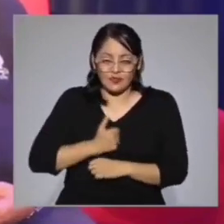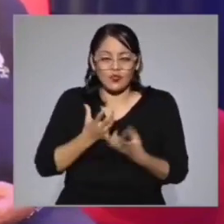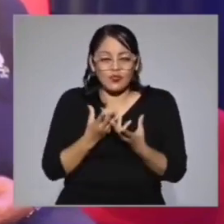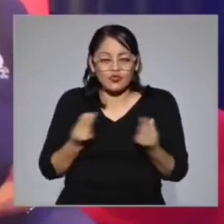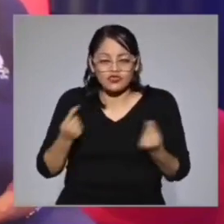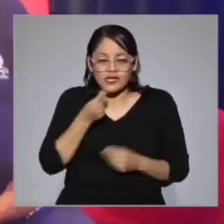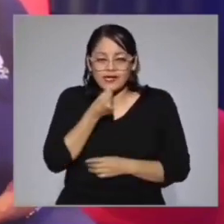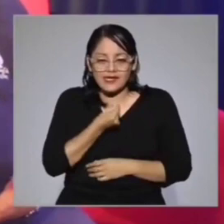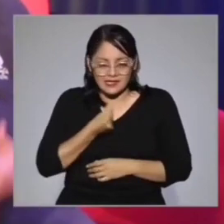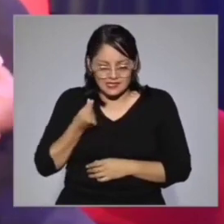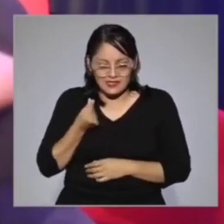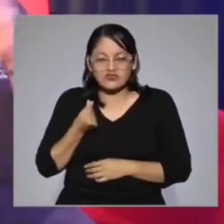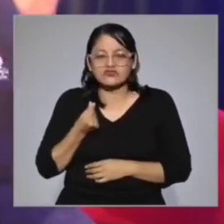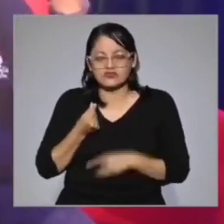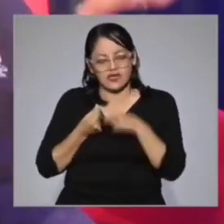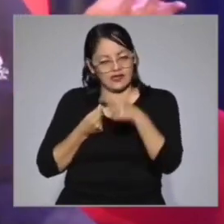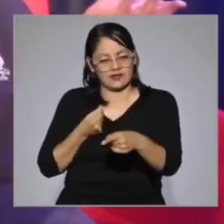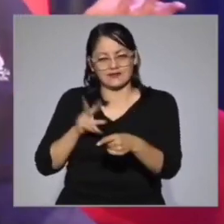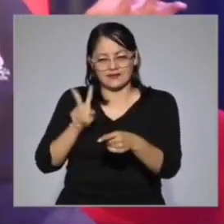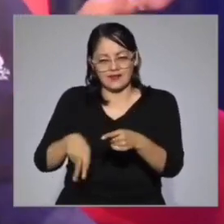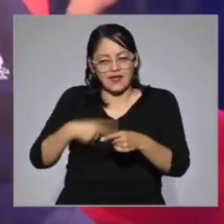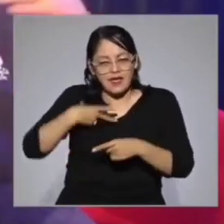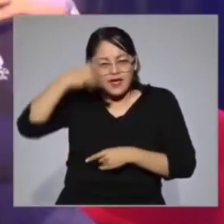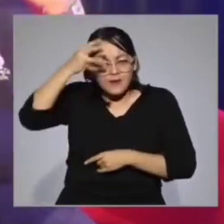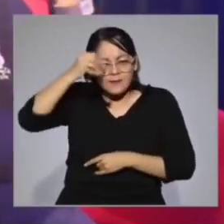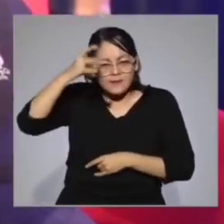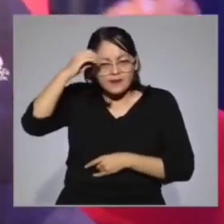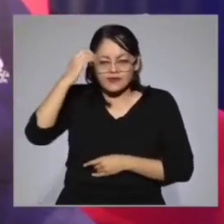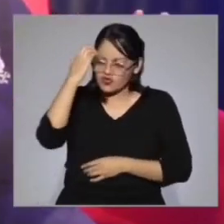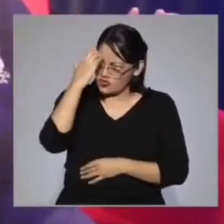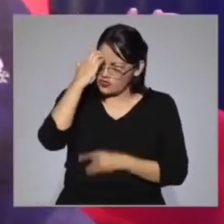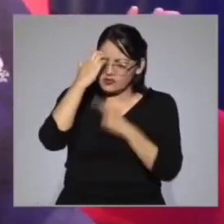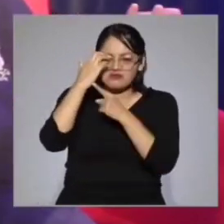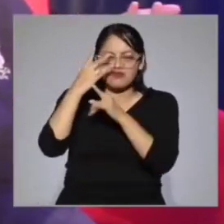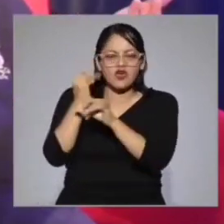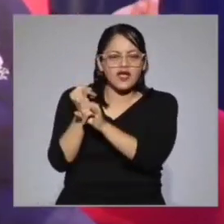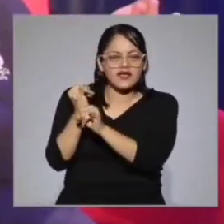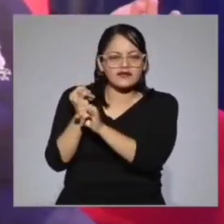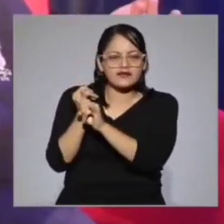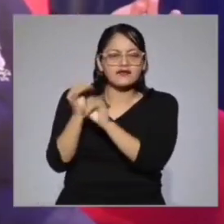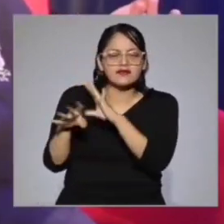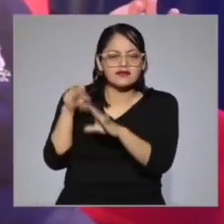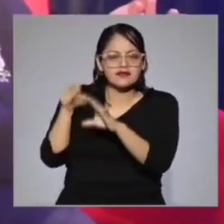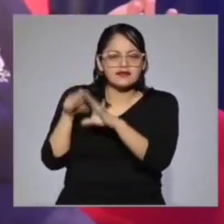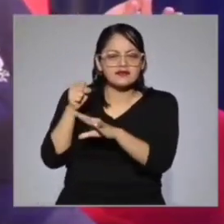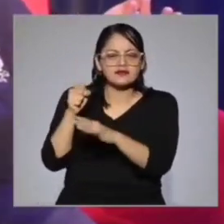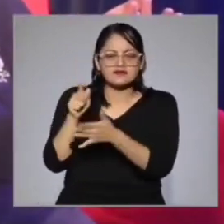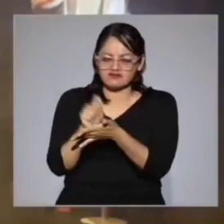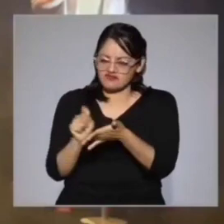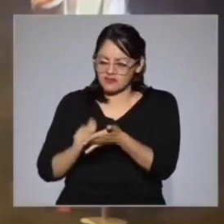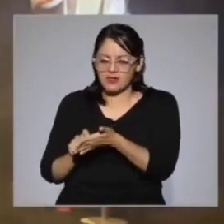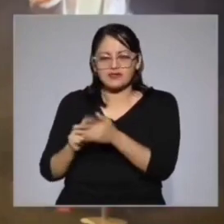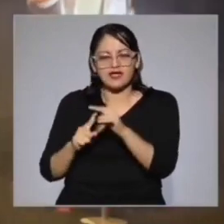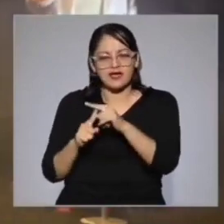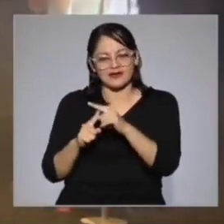los niños adquieren todo su conocimiento o todas sus notas de internet. y podemos ver